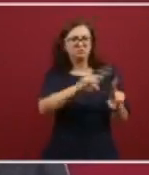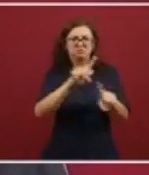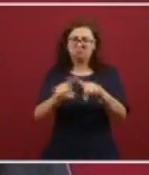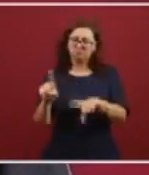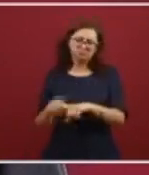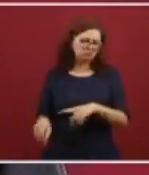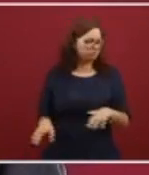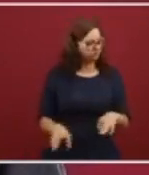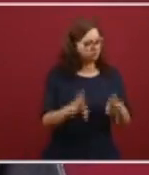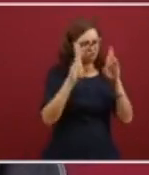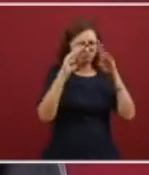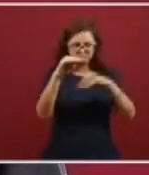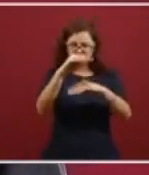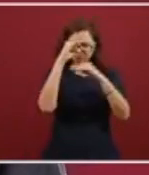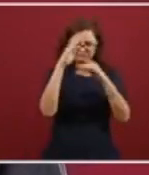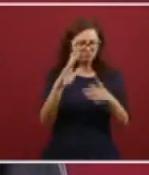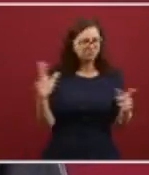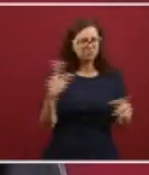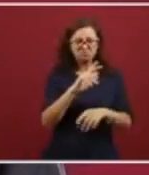Nada más